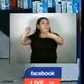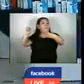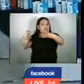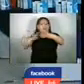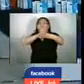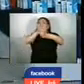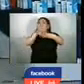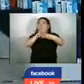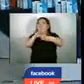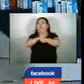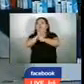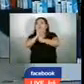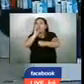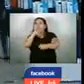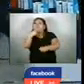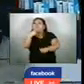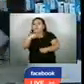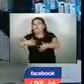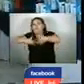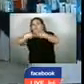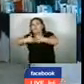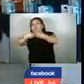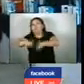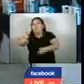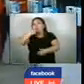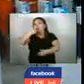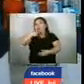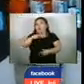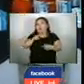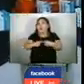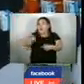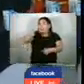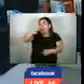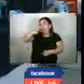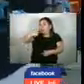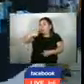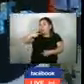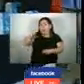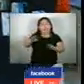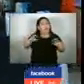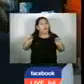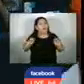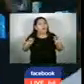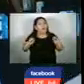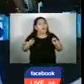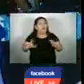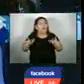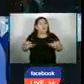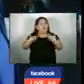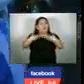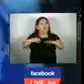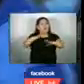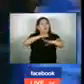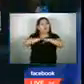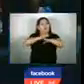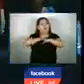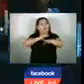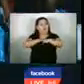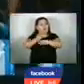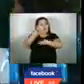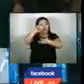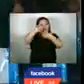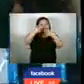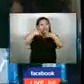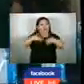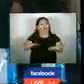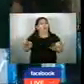Eso según la empresa farmacéutica, porque molnupiravir no actúa contra la proteína de la espiga del virus, el